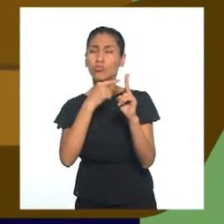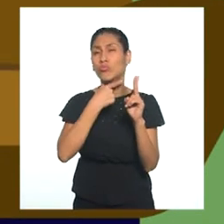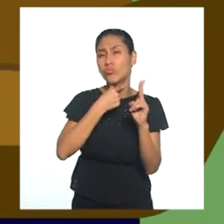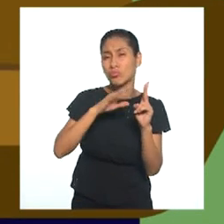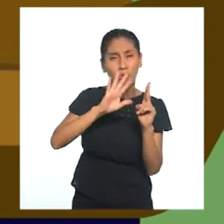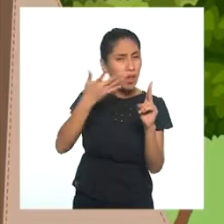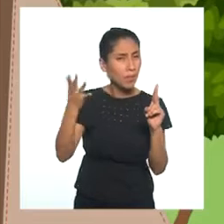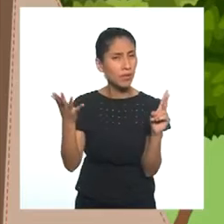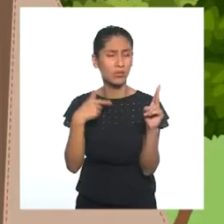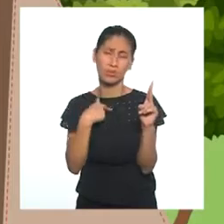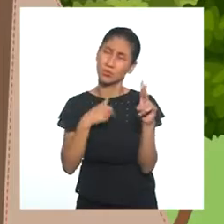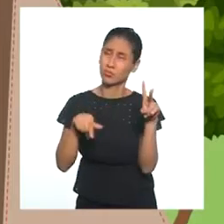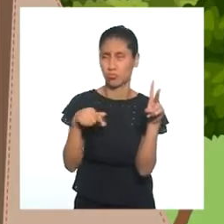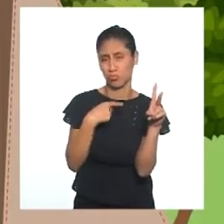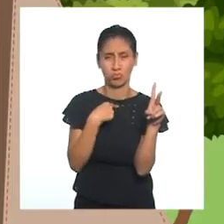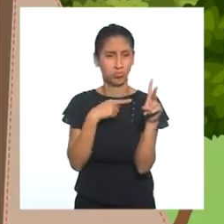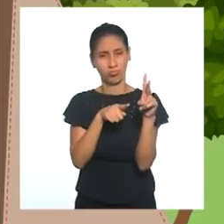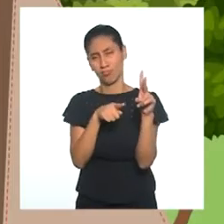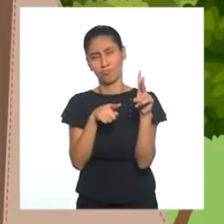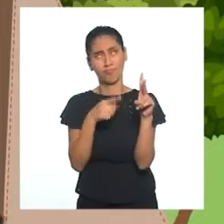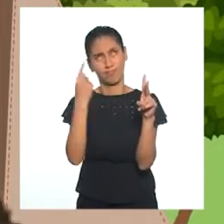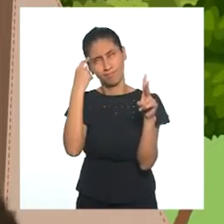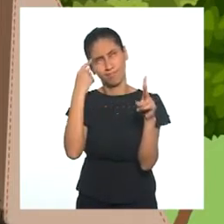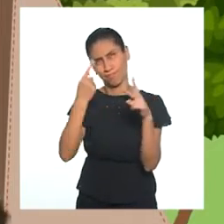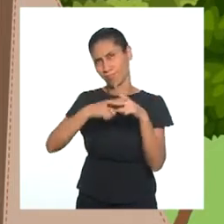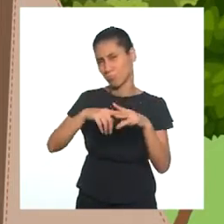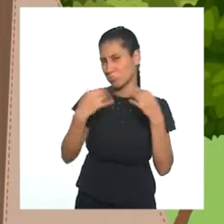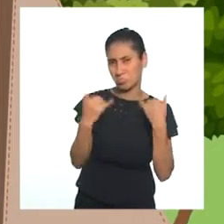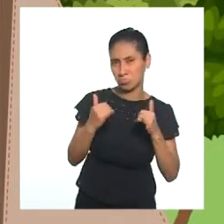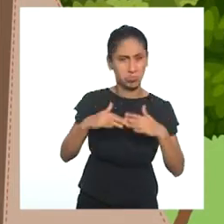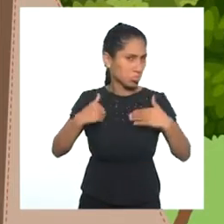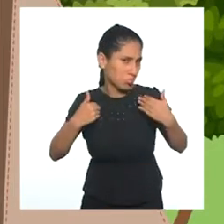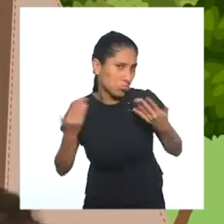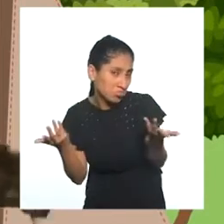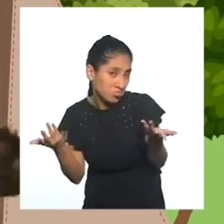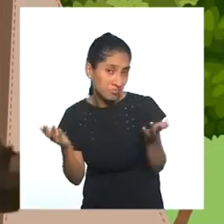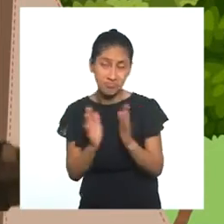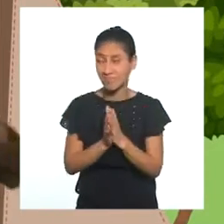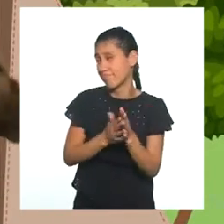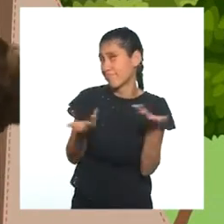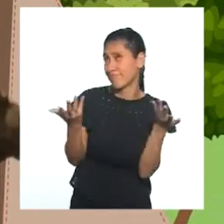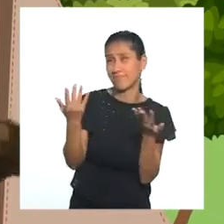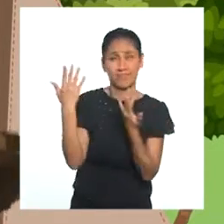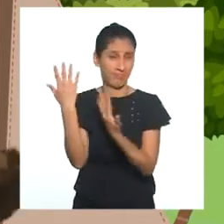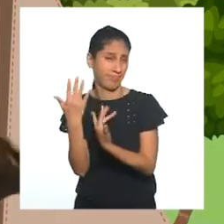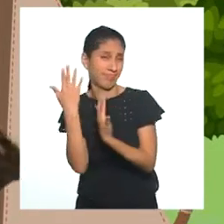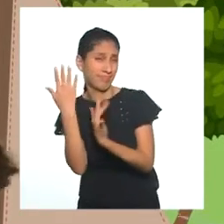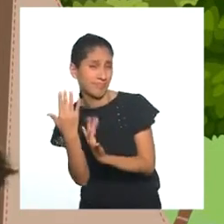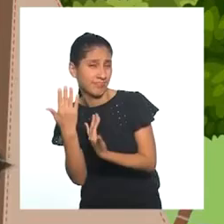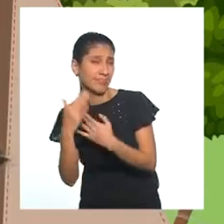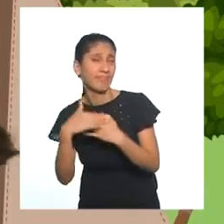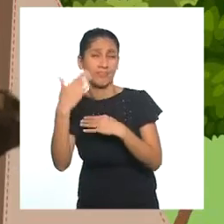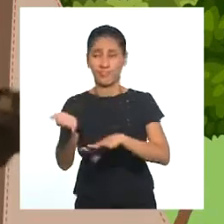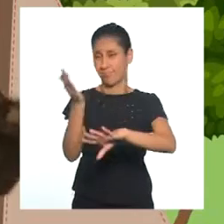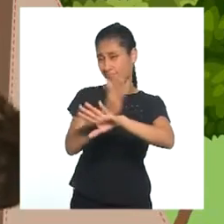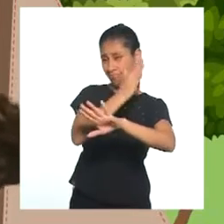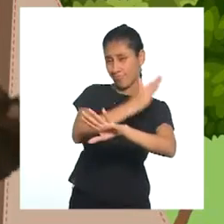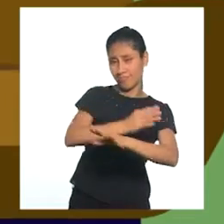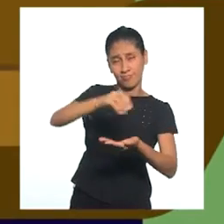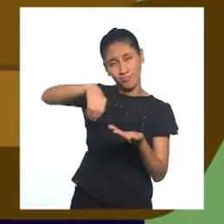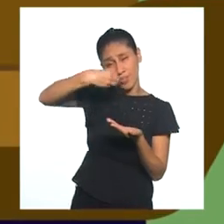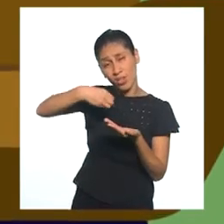Así que no pudieron iniciar el juego y esperaron hasta antes de almorzar.